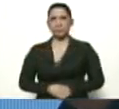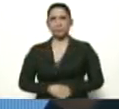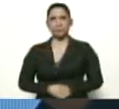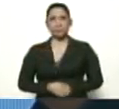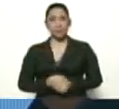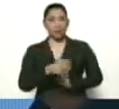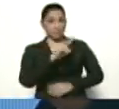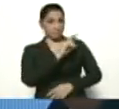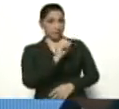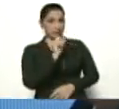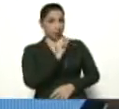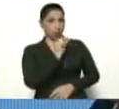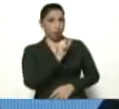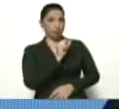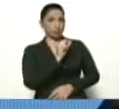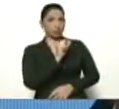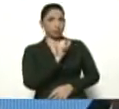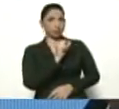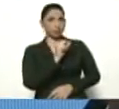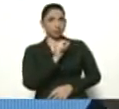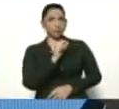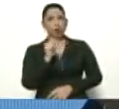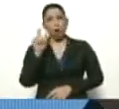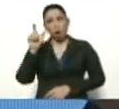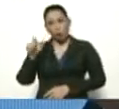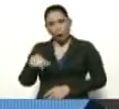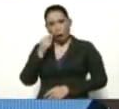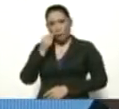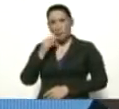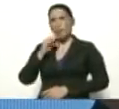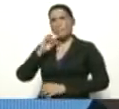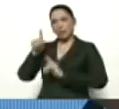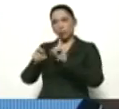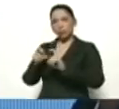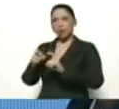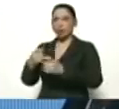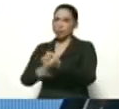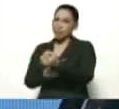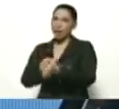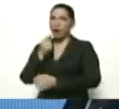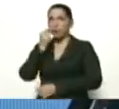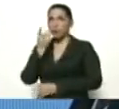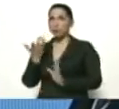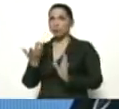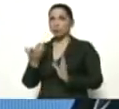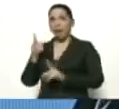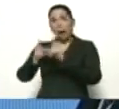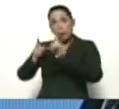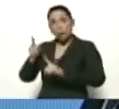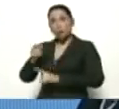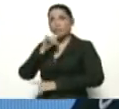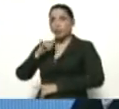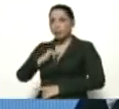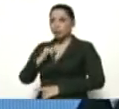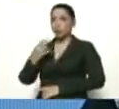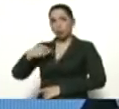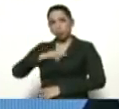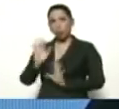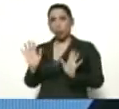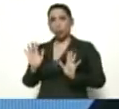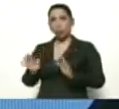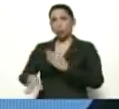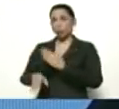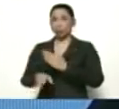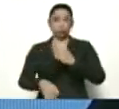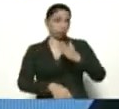20 quiñones le pregunta a proveer hermano algunas noticias para nosotros todavía